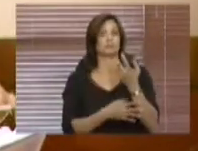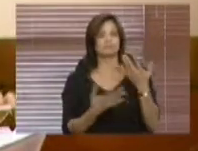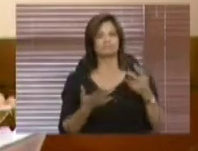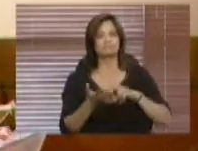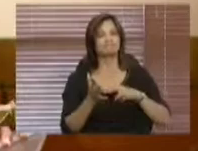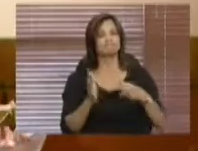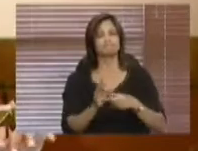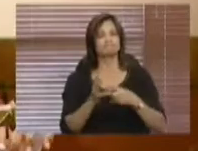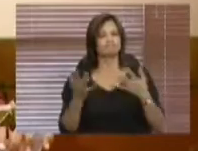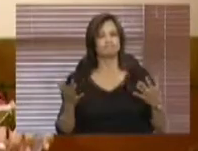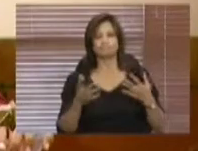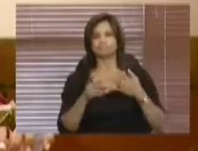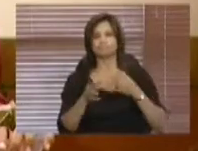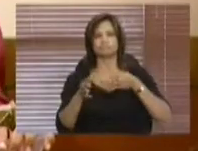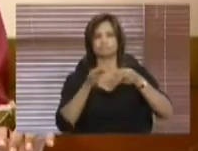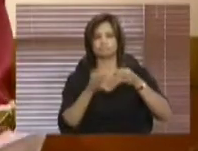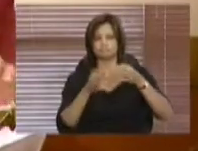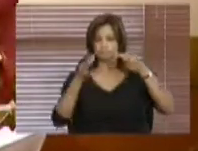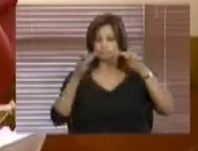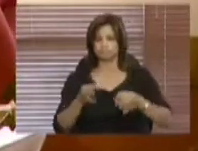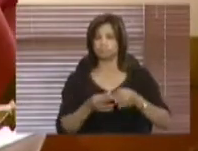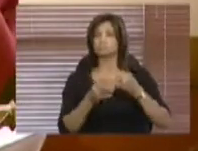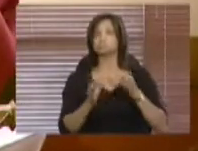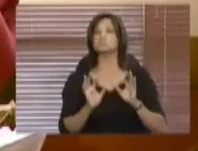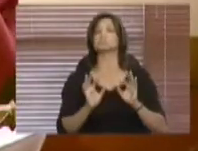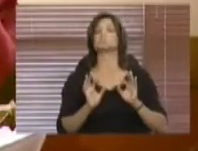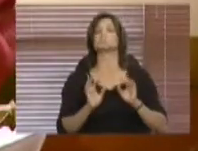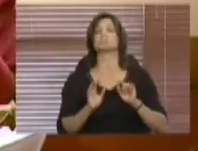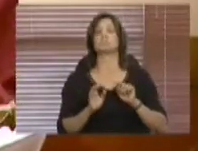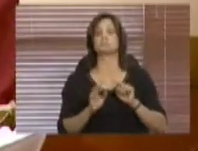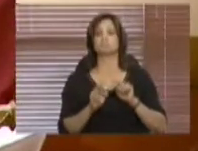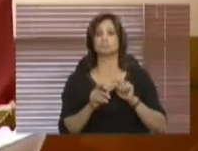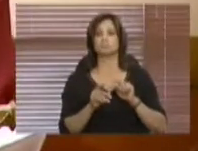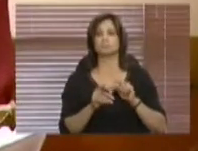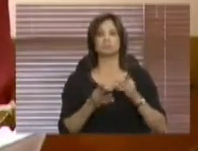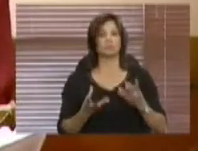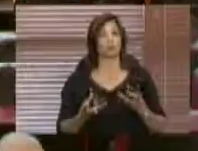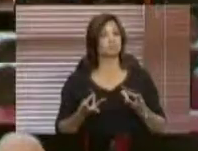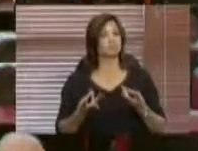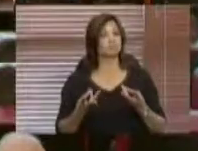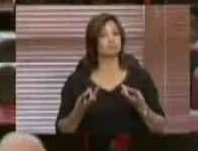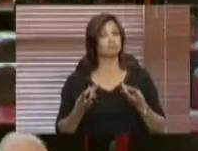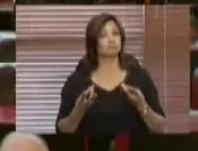es, la de emitir decisiones de calidad y en una cantidad